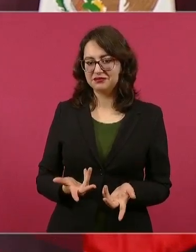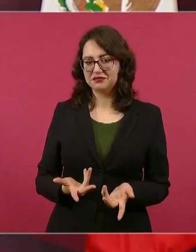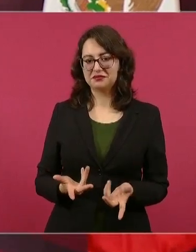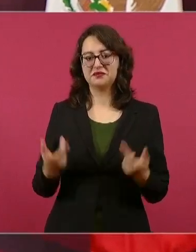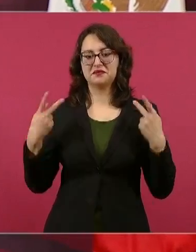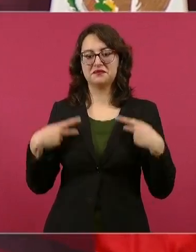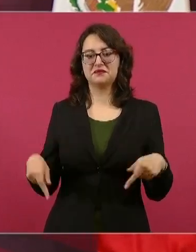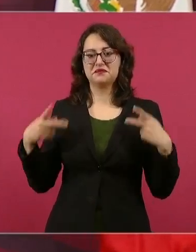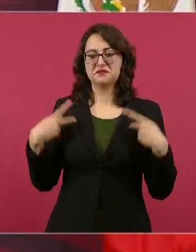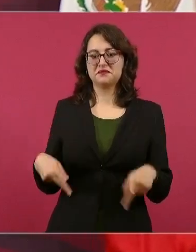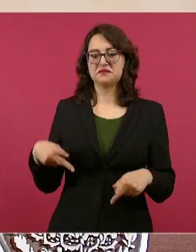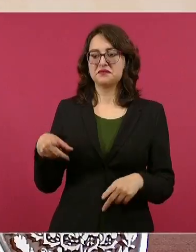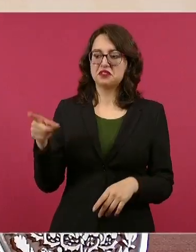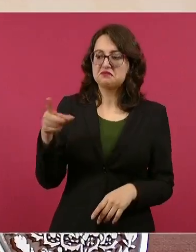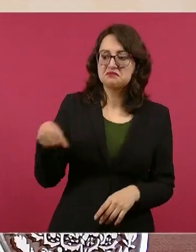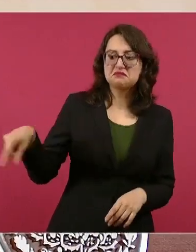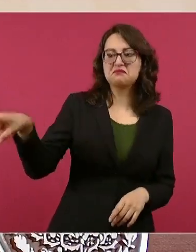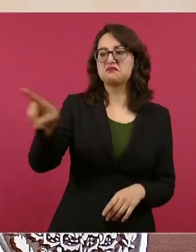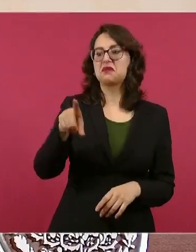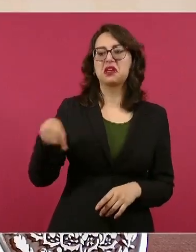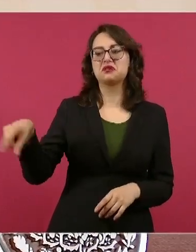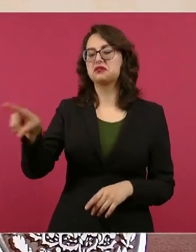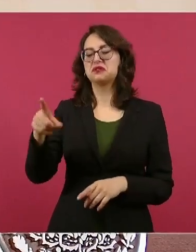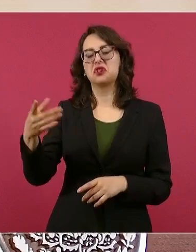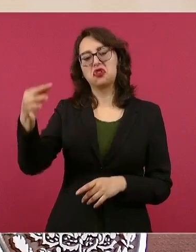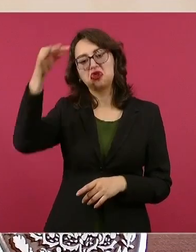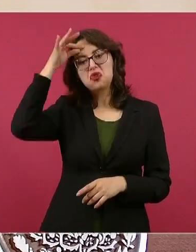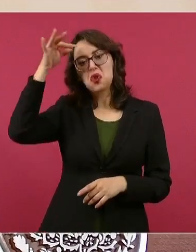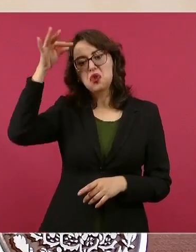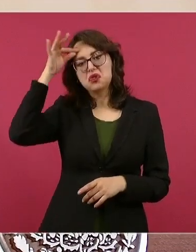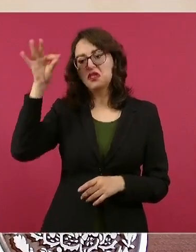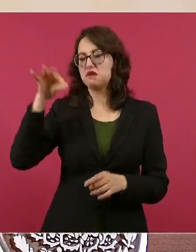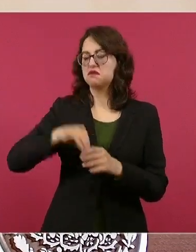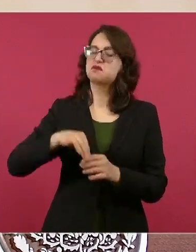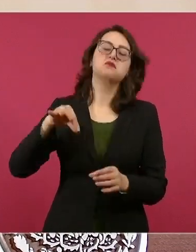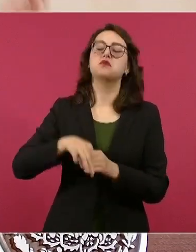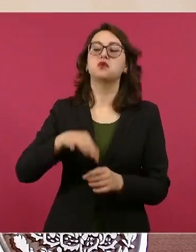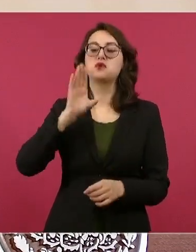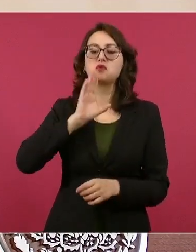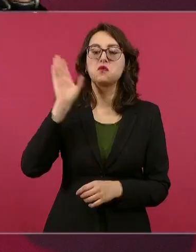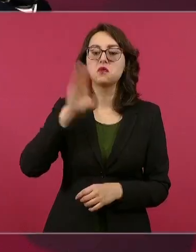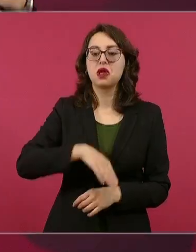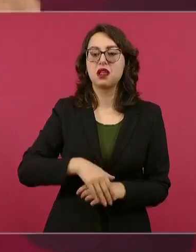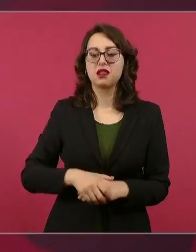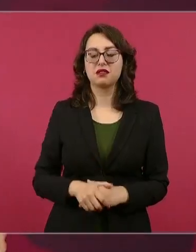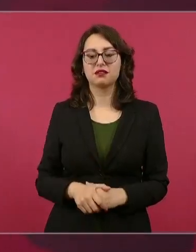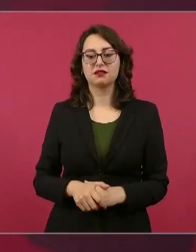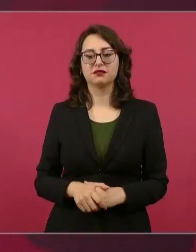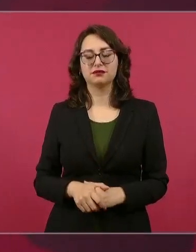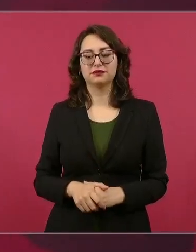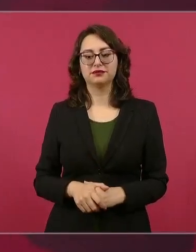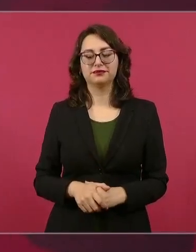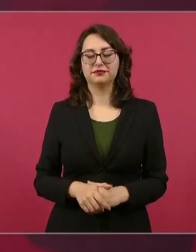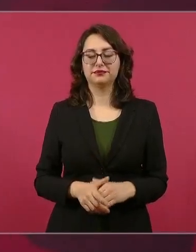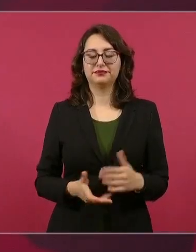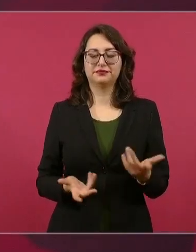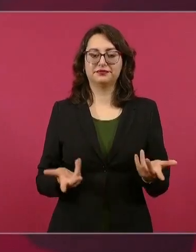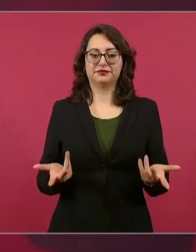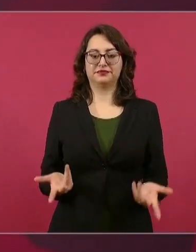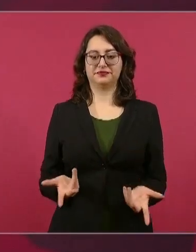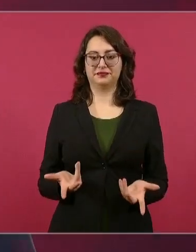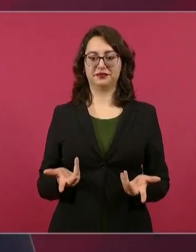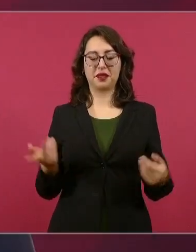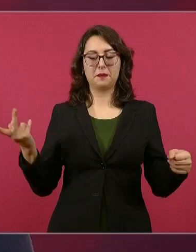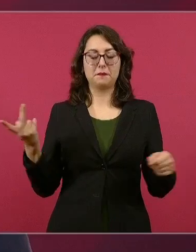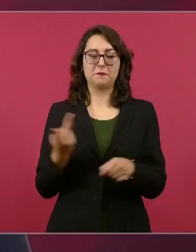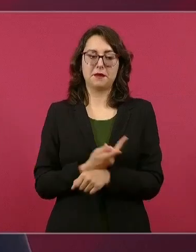la gente que se deja manipular. Si a esas vamos, ¿quiénes son los